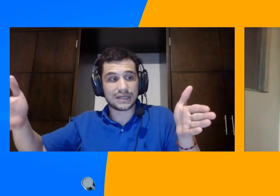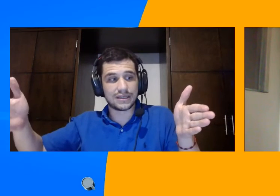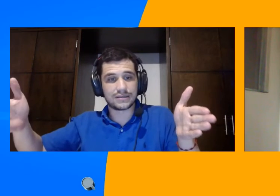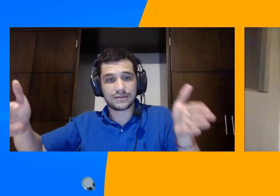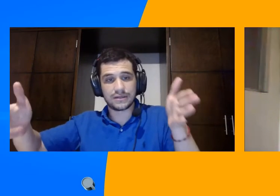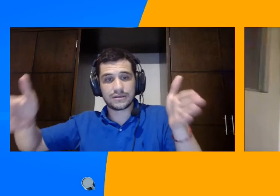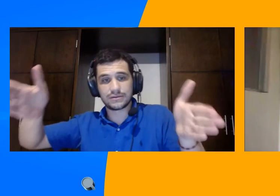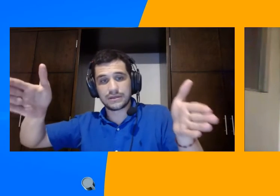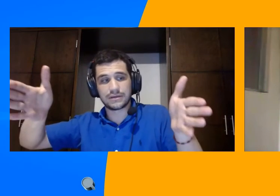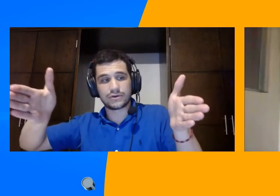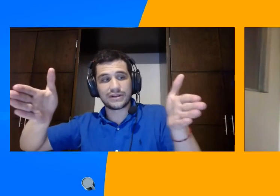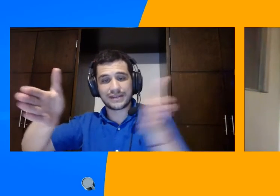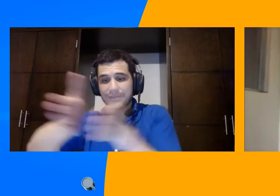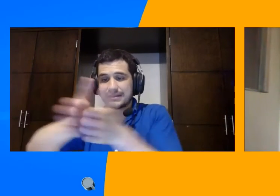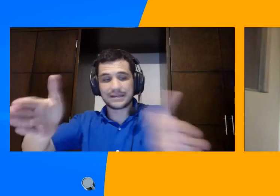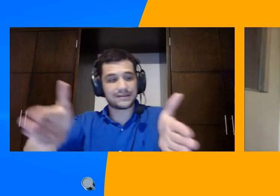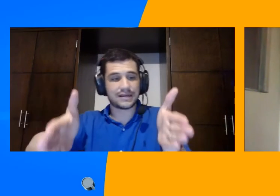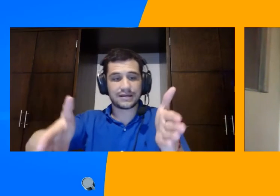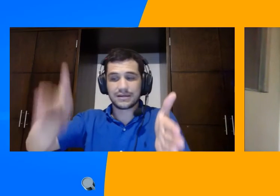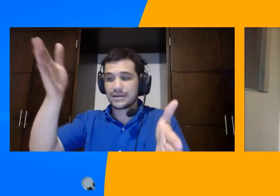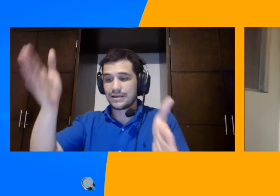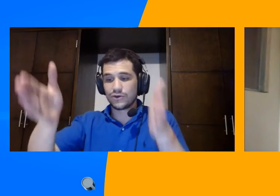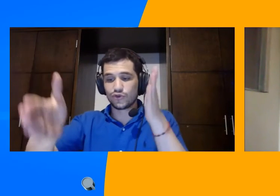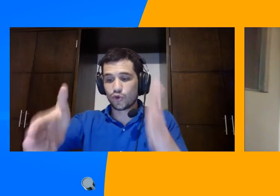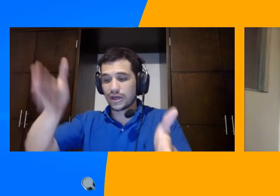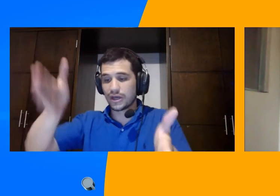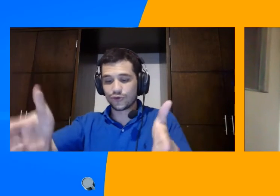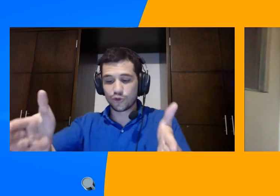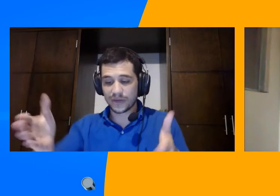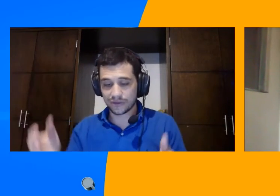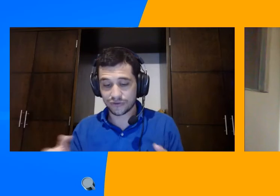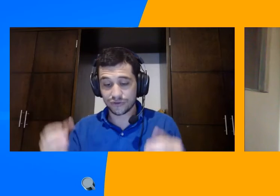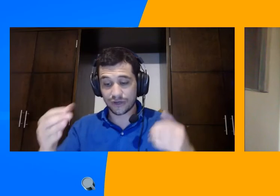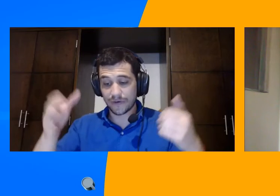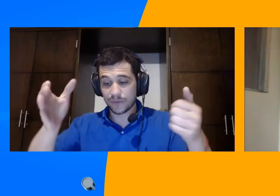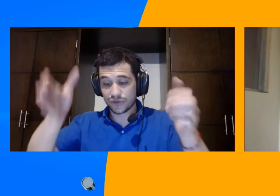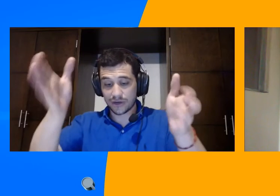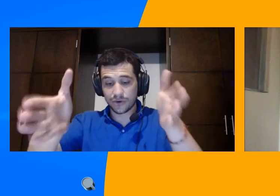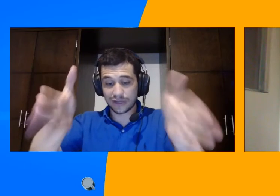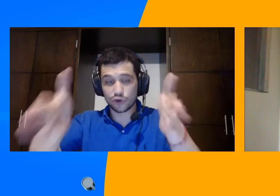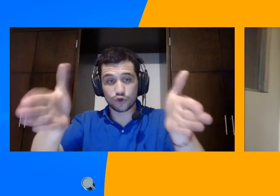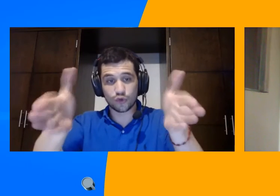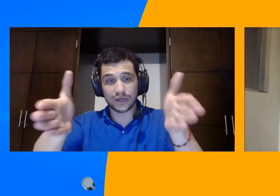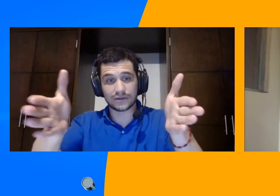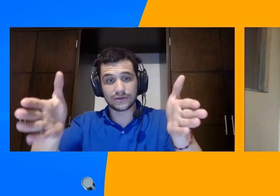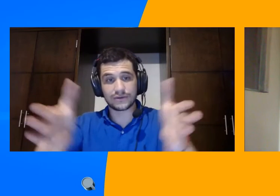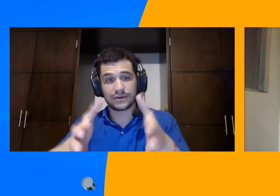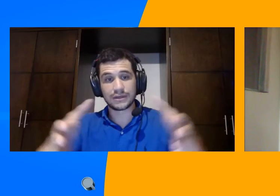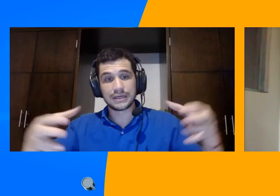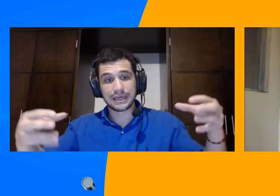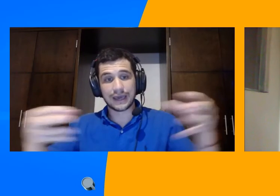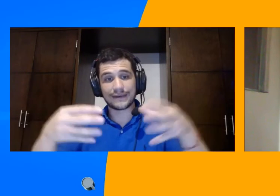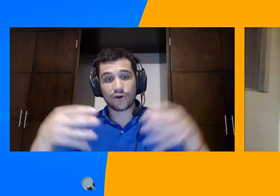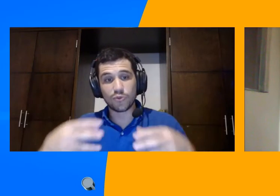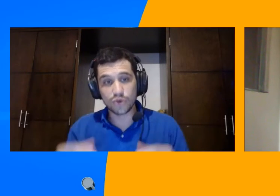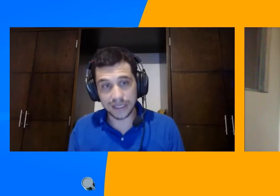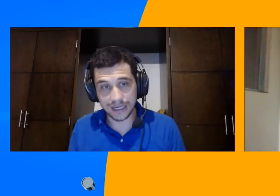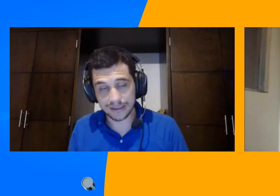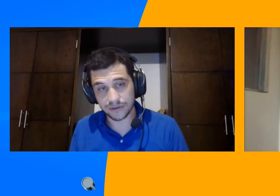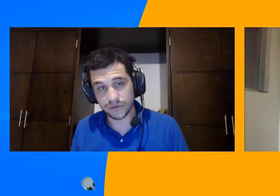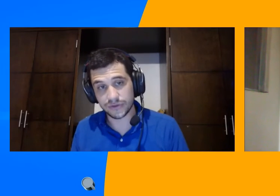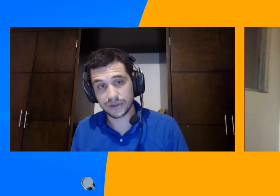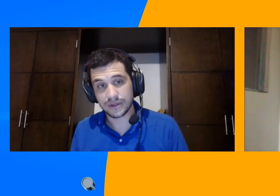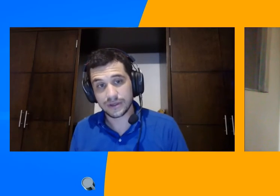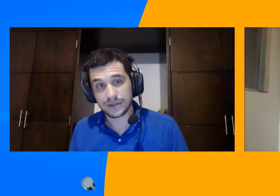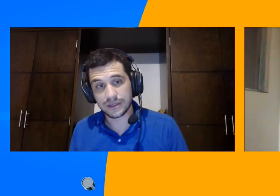la montaña, con esta distancia y un sujeto y un objeto, sino que vemos ahora dos sujetos que se